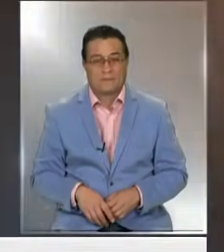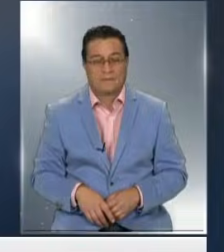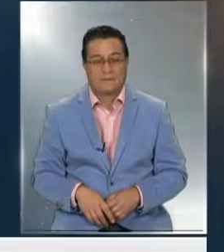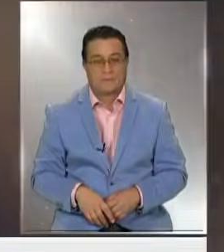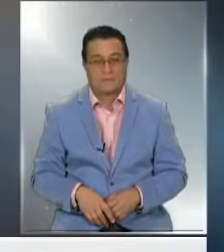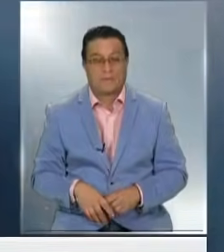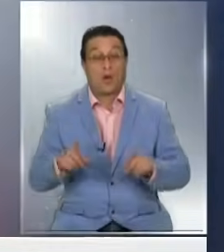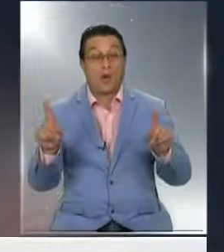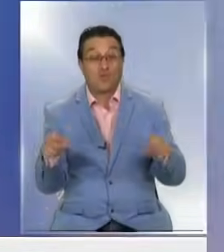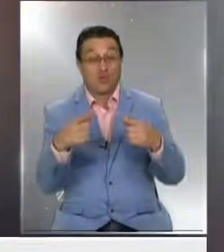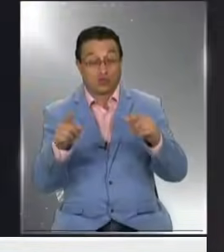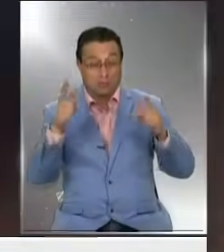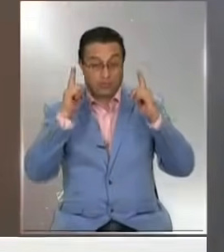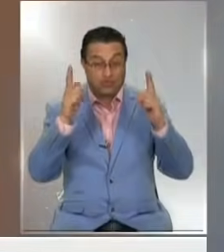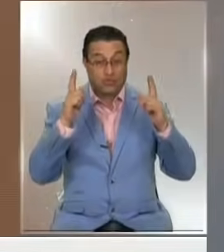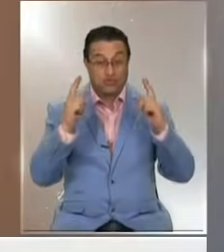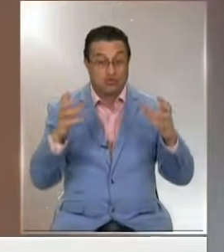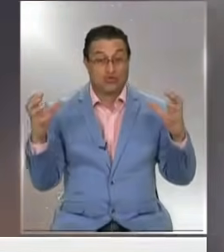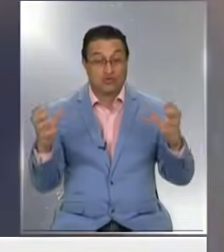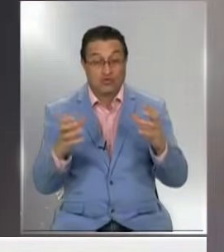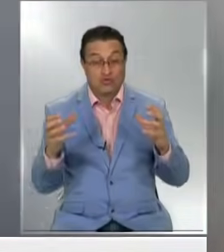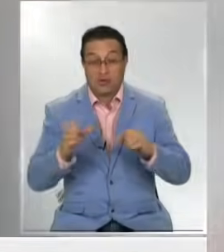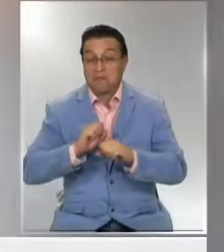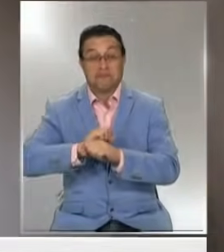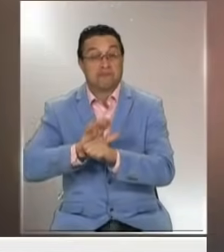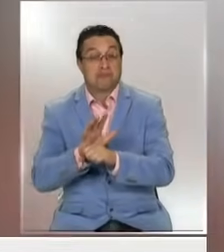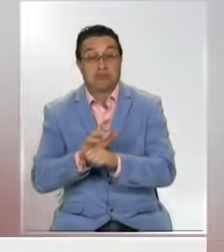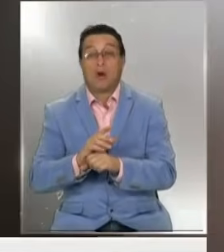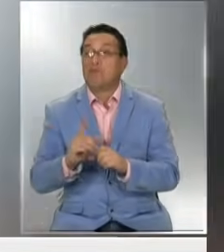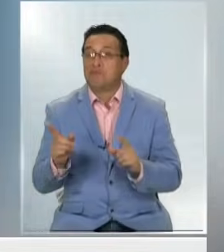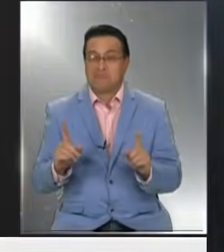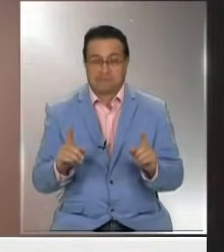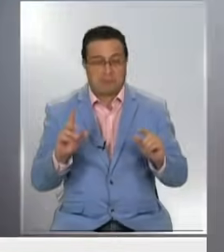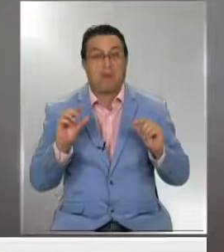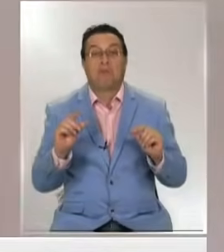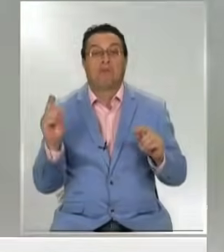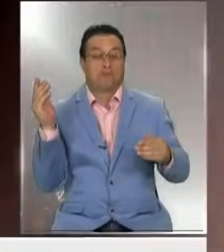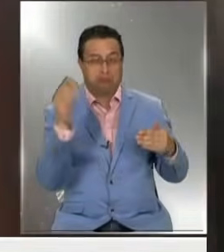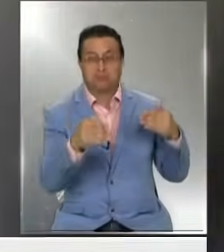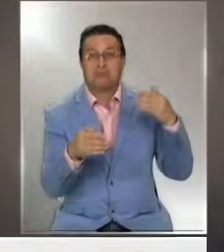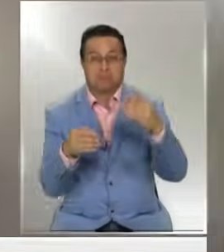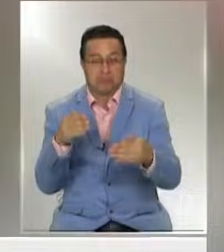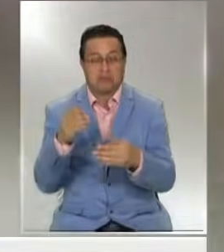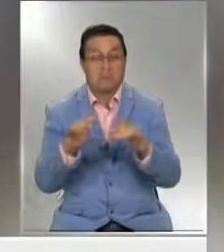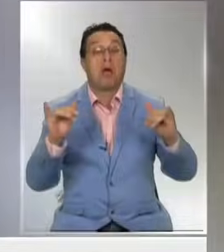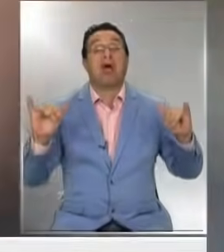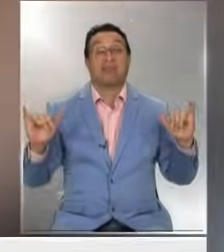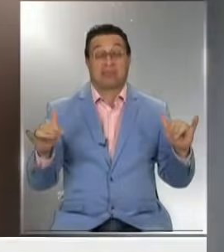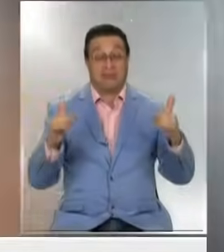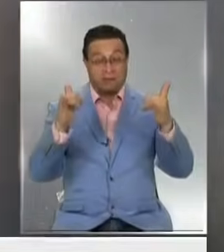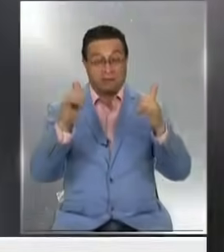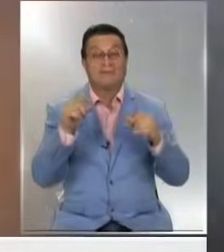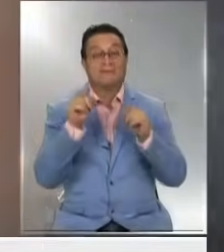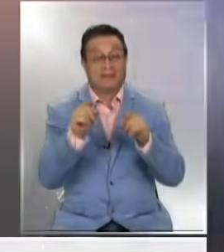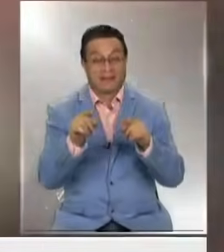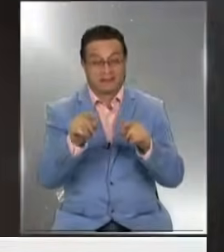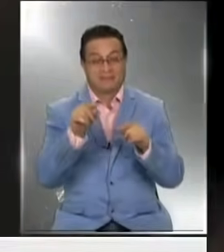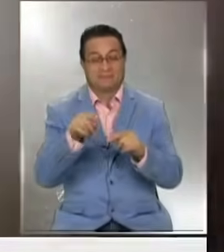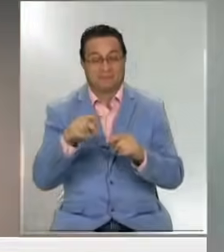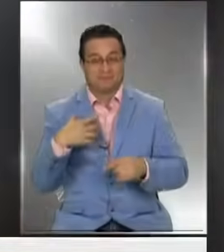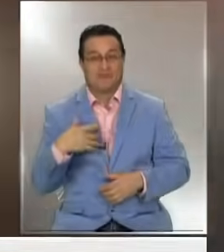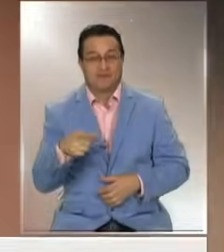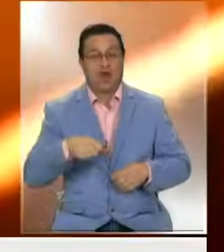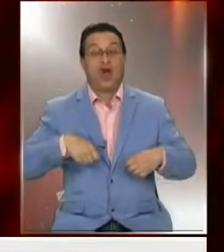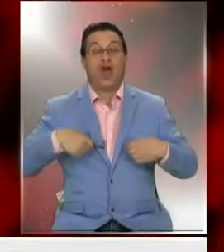La música suena fuerte, pese a la pandemia, no son pocos los que se las arreglan para pasar un buen rato. Ese es el escenario que estos